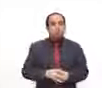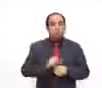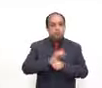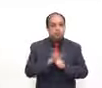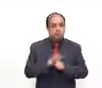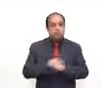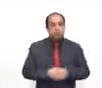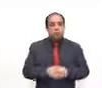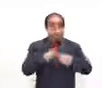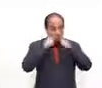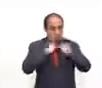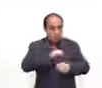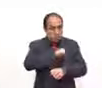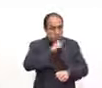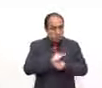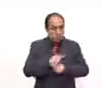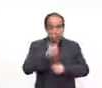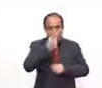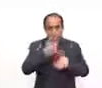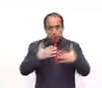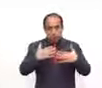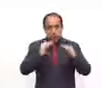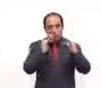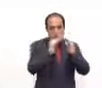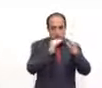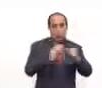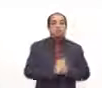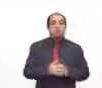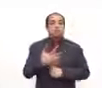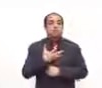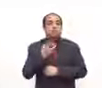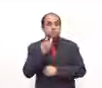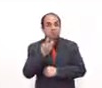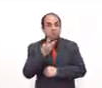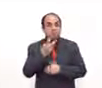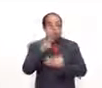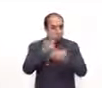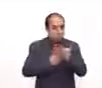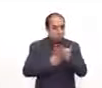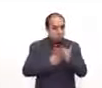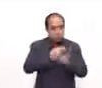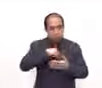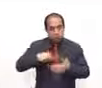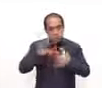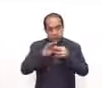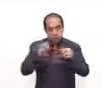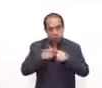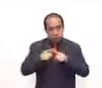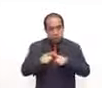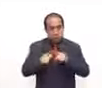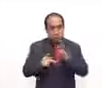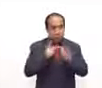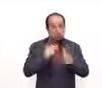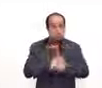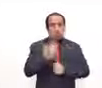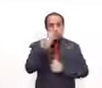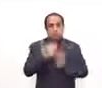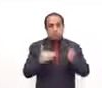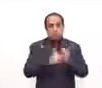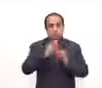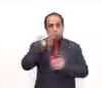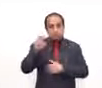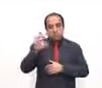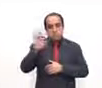Dentro de la atención especializada con oxígeno en casa, tenemos este programa que les hemos platicado en múltiples ocasiones. Tenemos